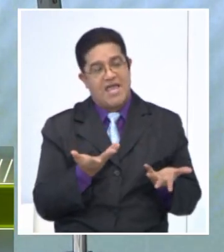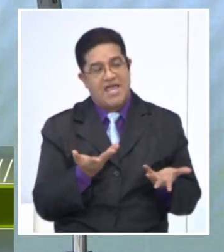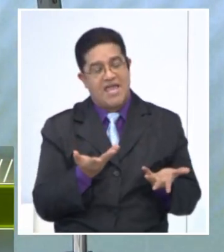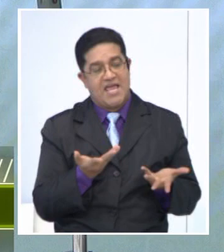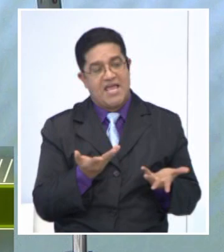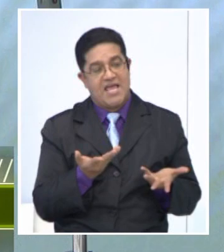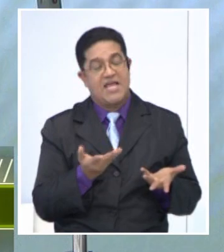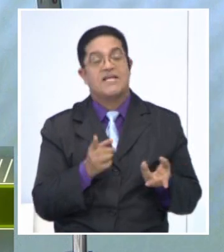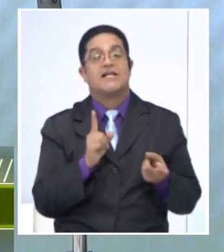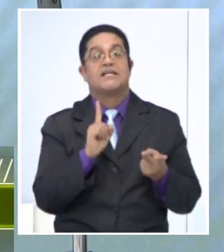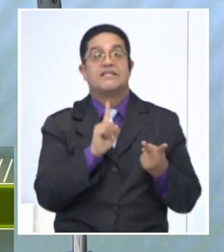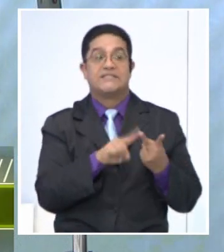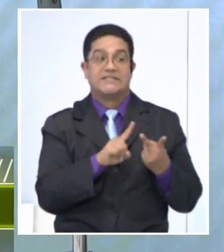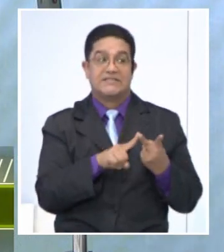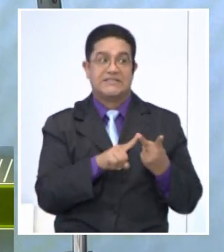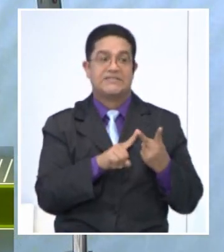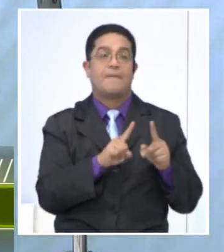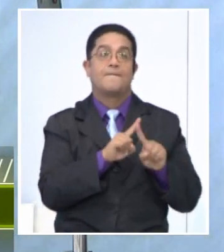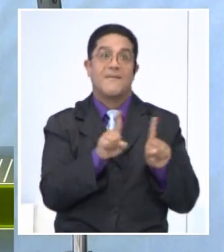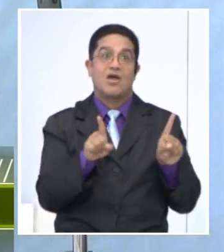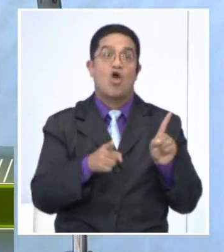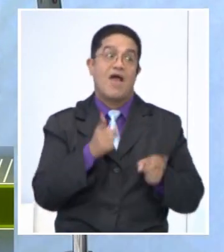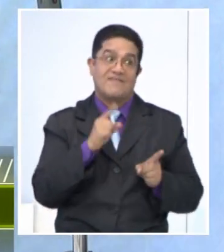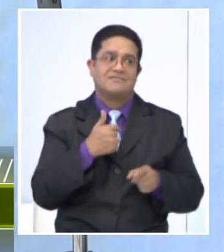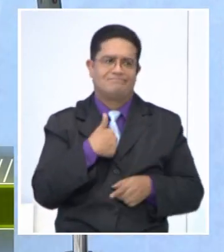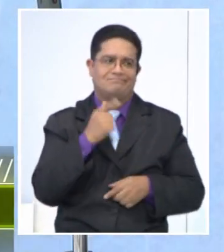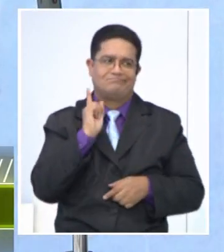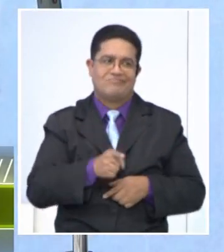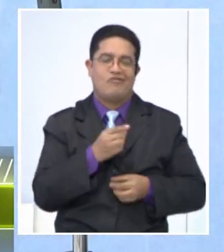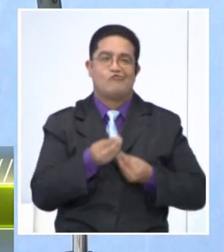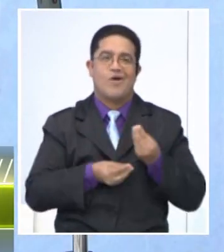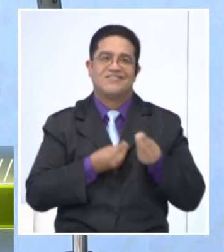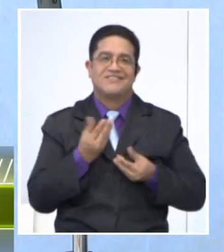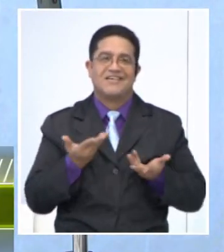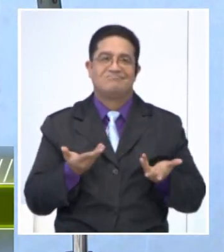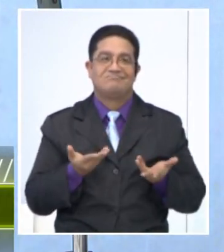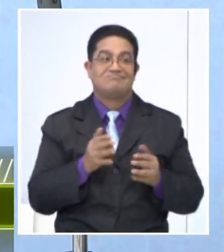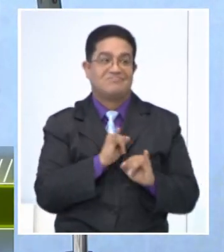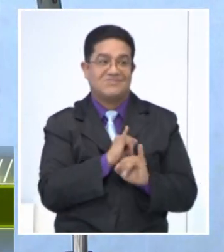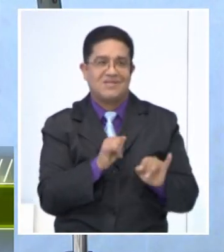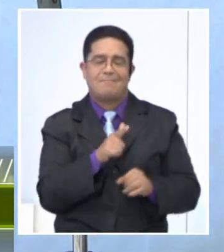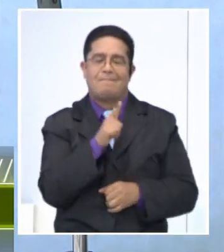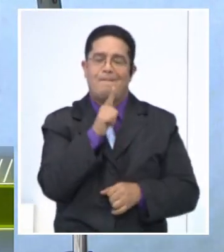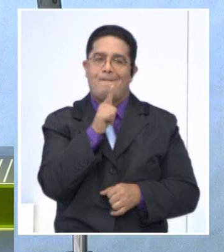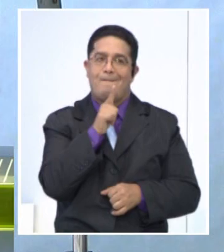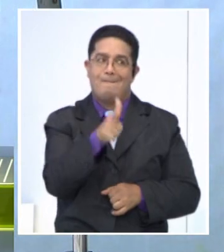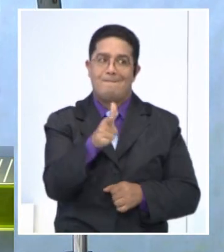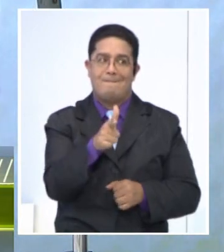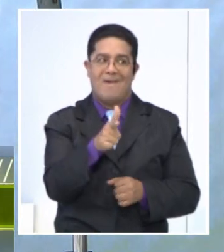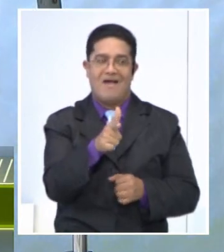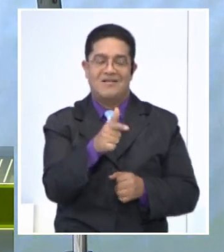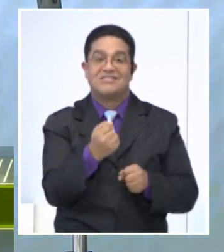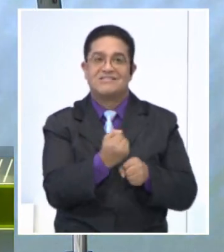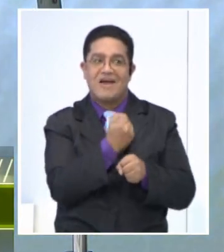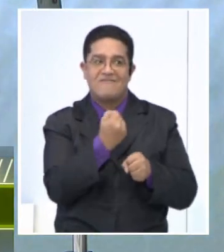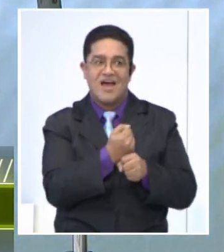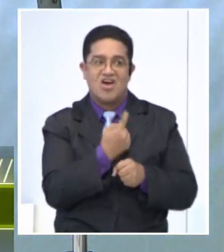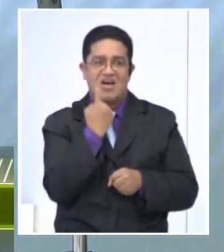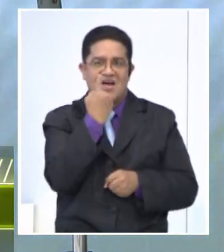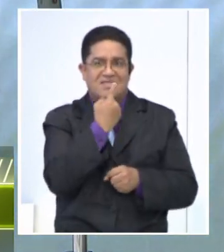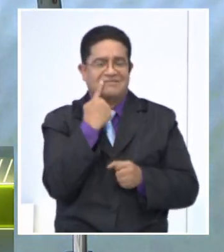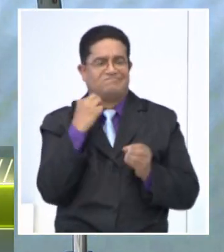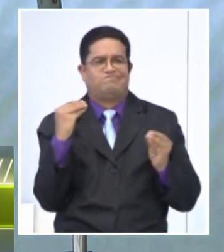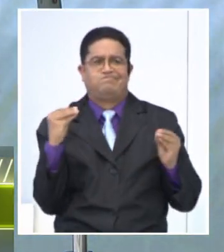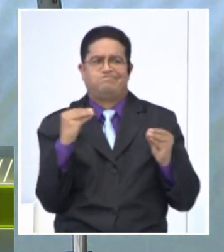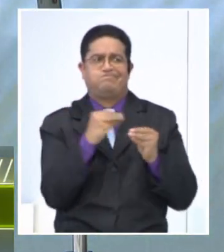después quitarlas, pero muchas veces lo tengo que hacer porque ya hay una mala base o ya hay algo que es discordante y tú no puedes hacer una